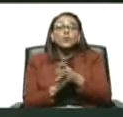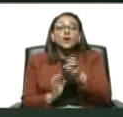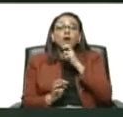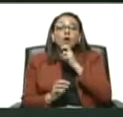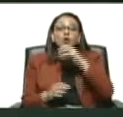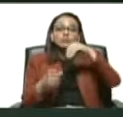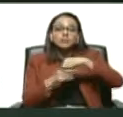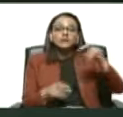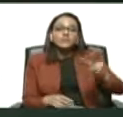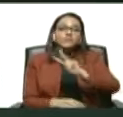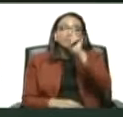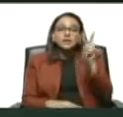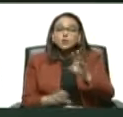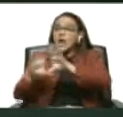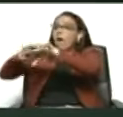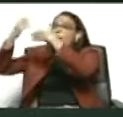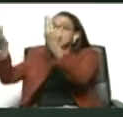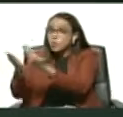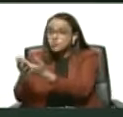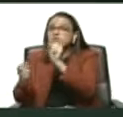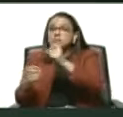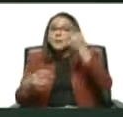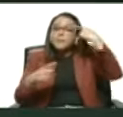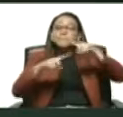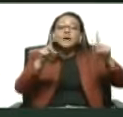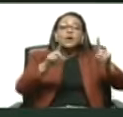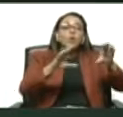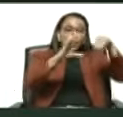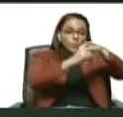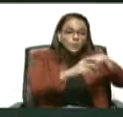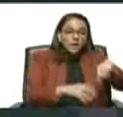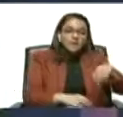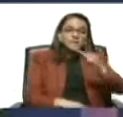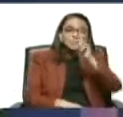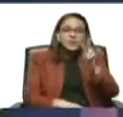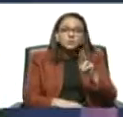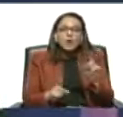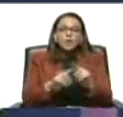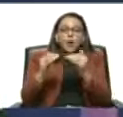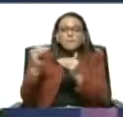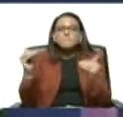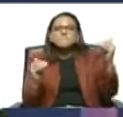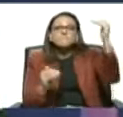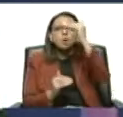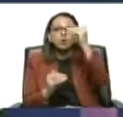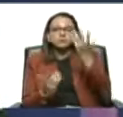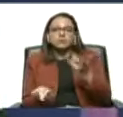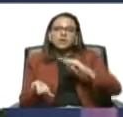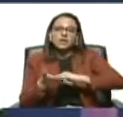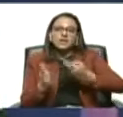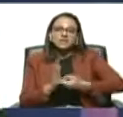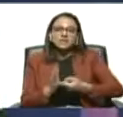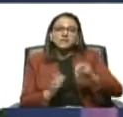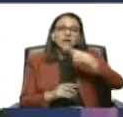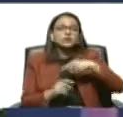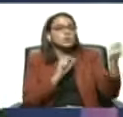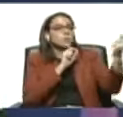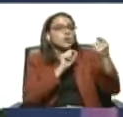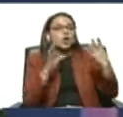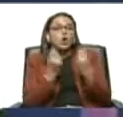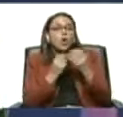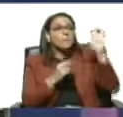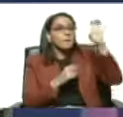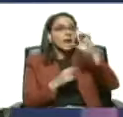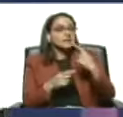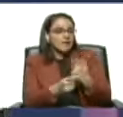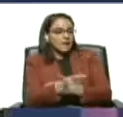en el mundo, pero también en la región. Y queríamos aterrizar en la región. Lo hemos conversado con los países hermanos de nuestra región, de América